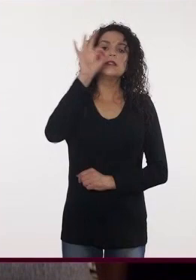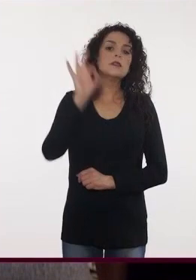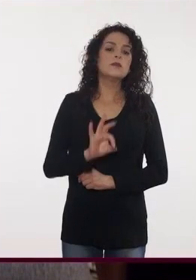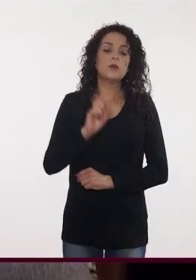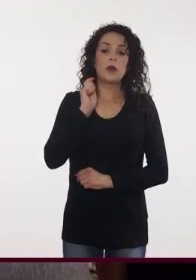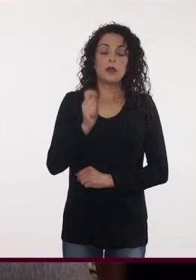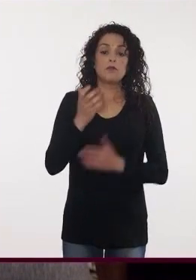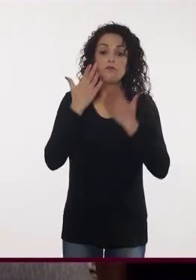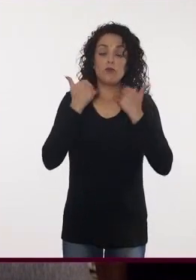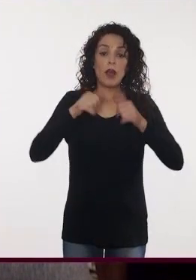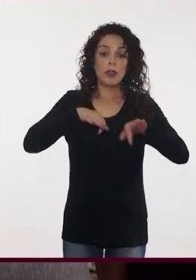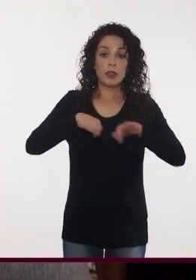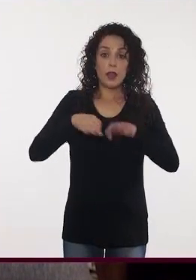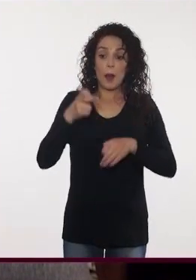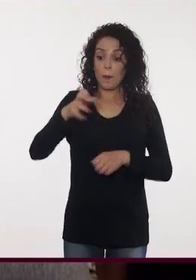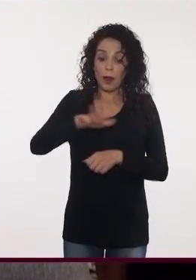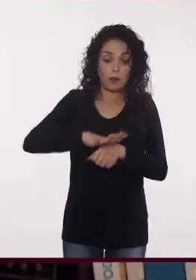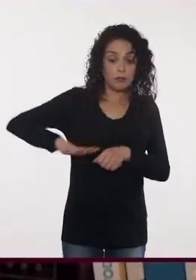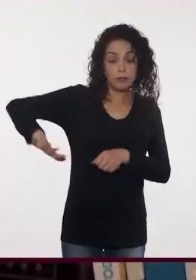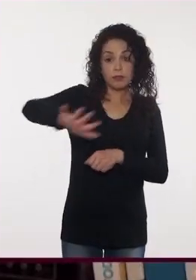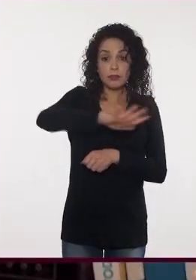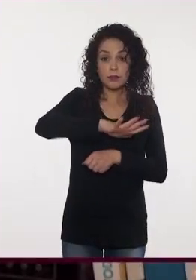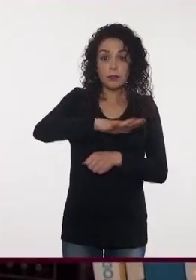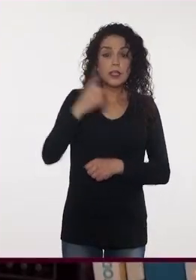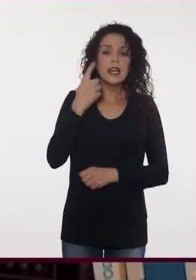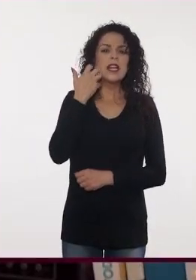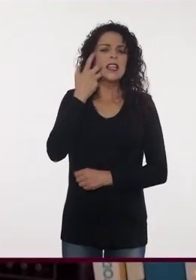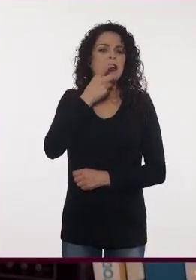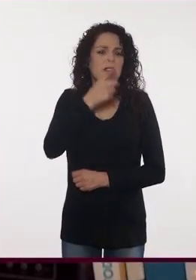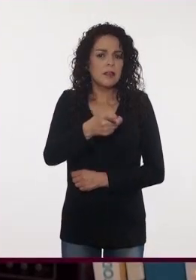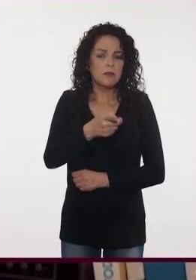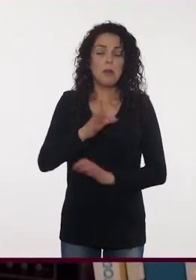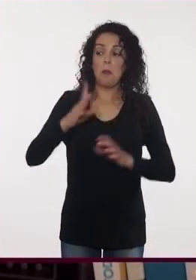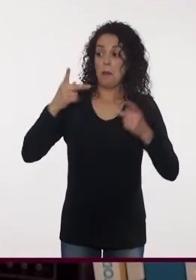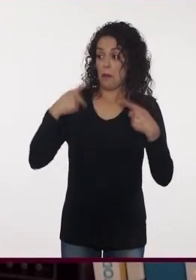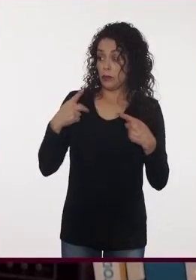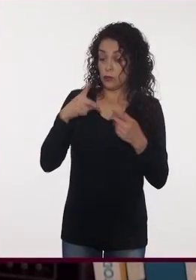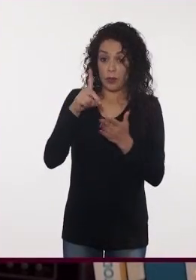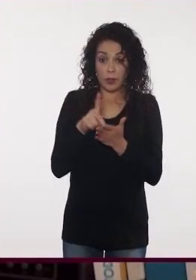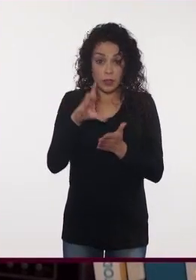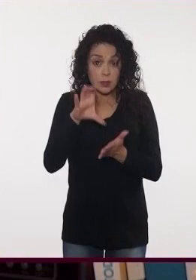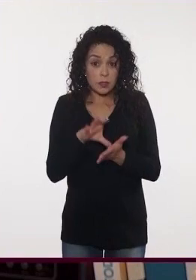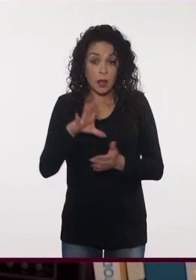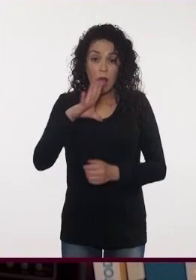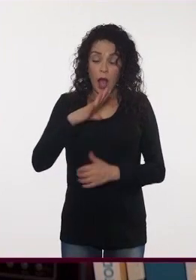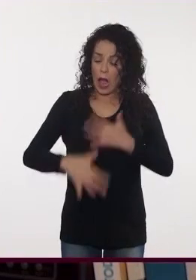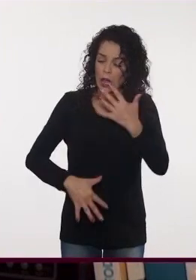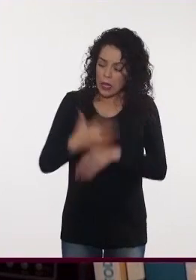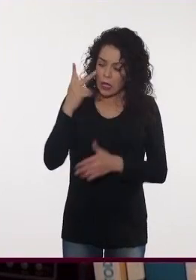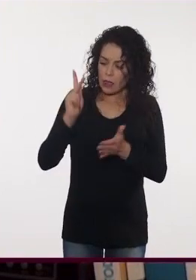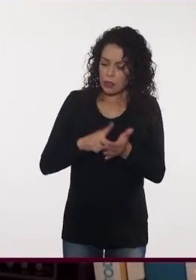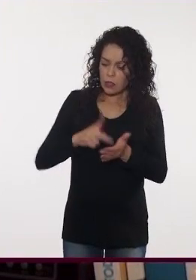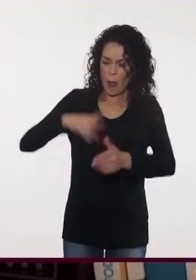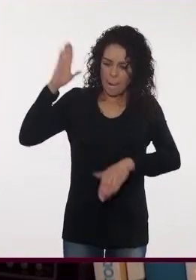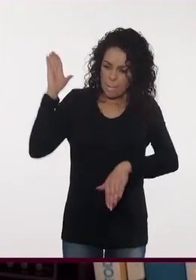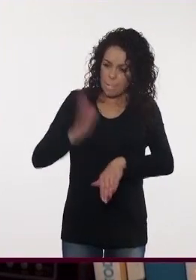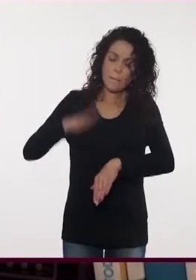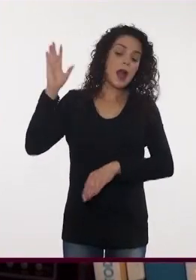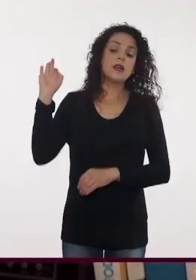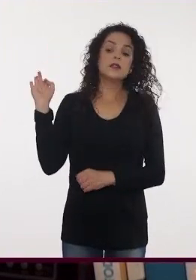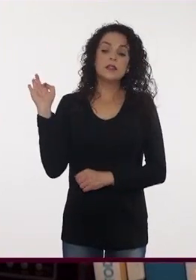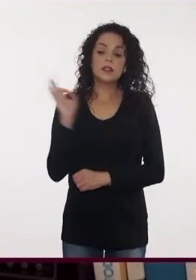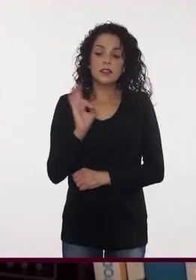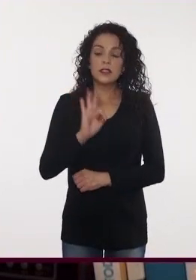de desempleo de esta población, quiere decir que las personas con discapacidad tienen 15 veces más probabilidad